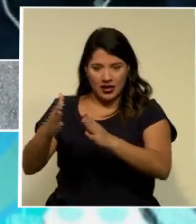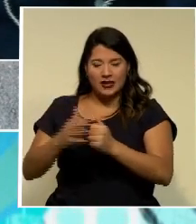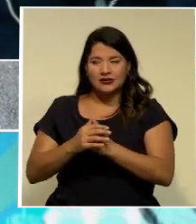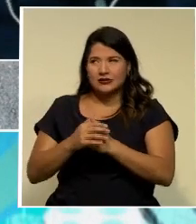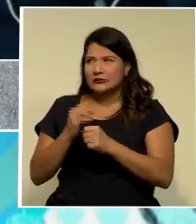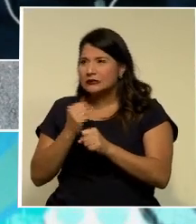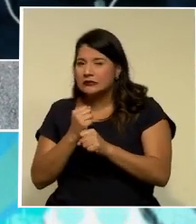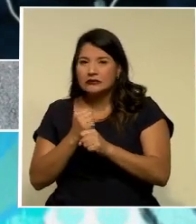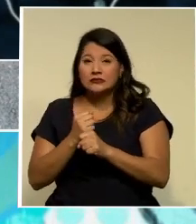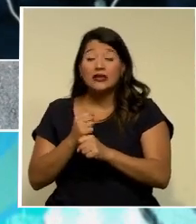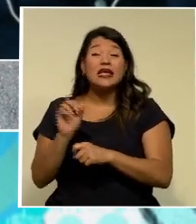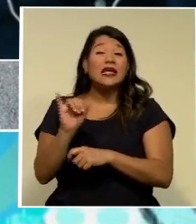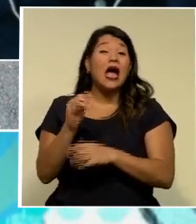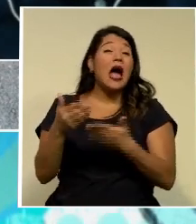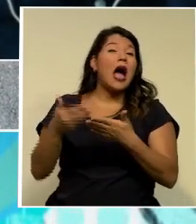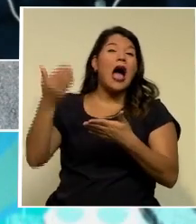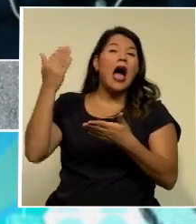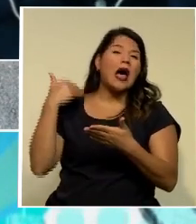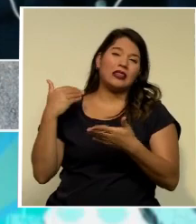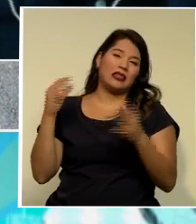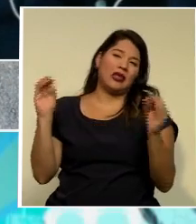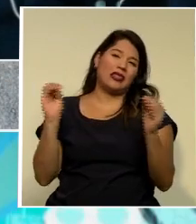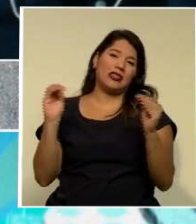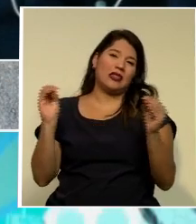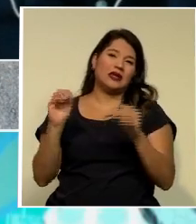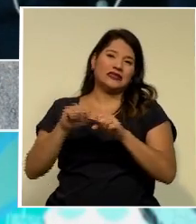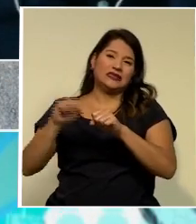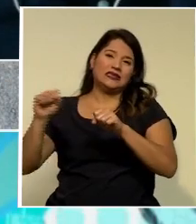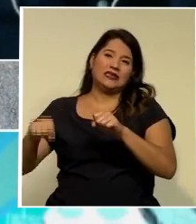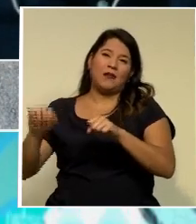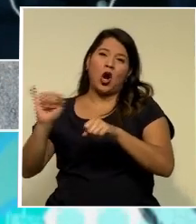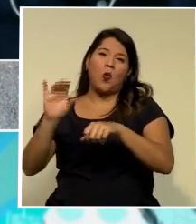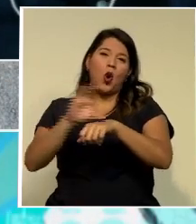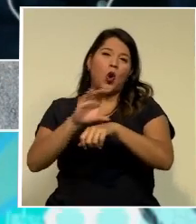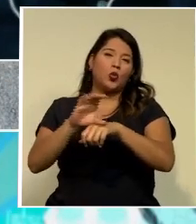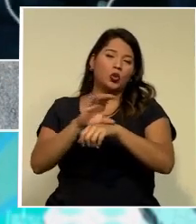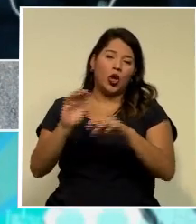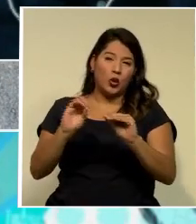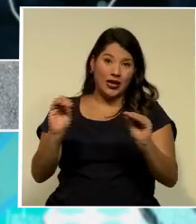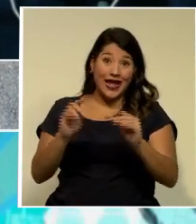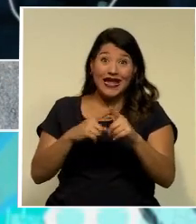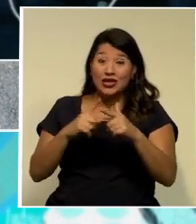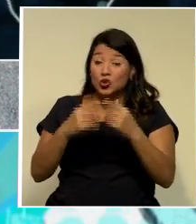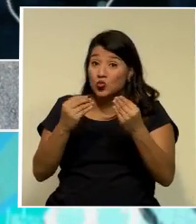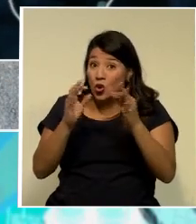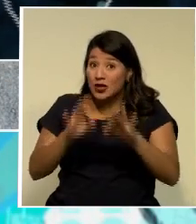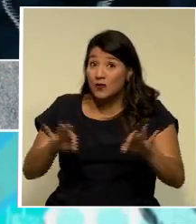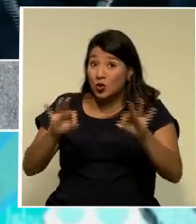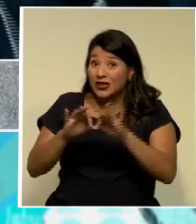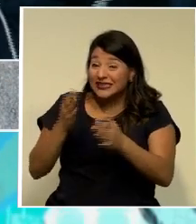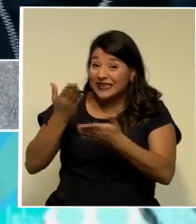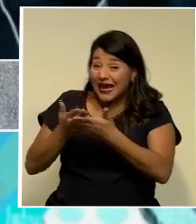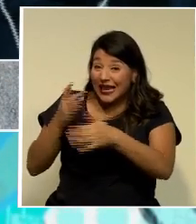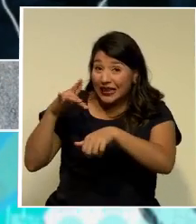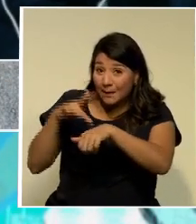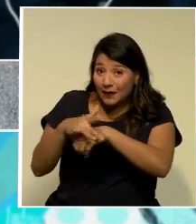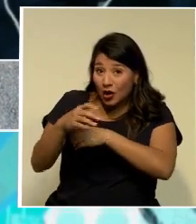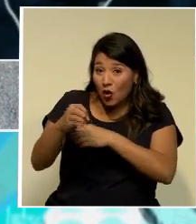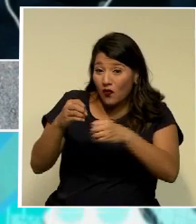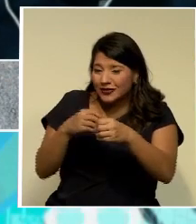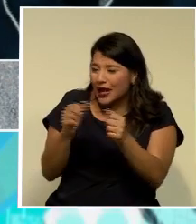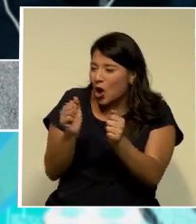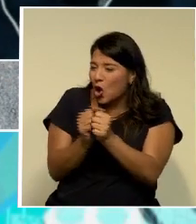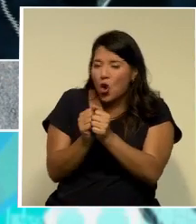estos sistemas que hay ahora para transmitir de computadoras y demás, era muy importante, digamos, llegar muy temprano a la oficina con el primer material que uno